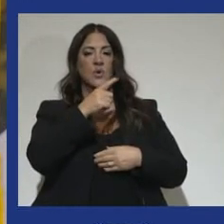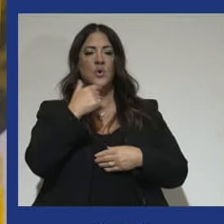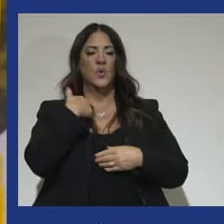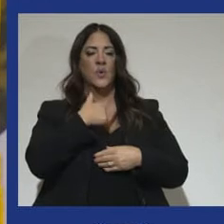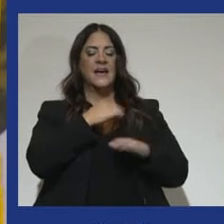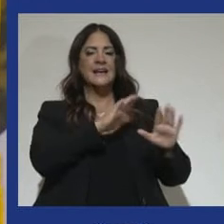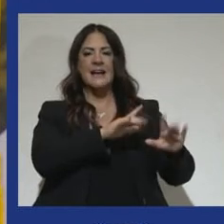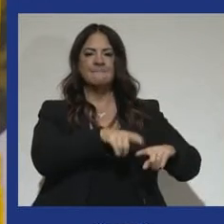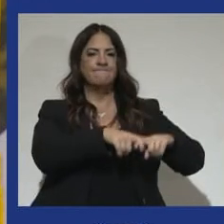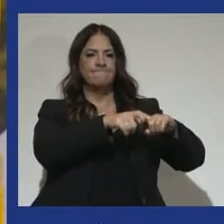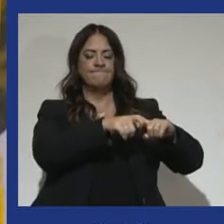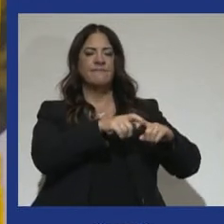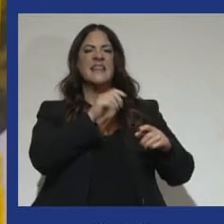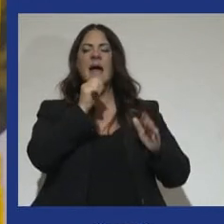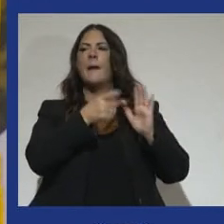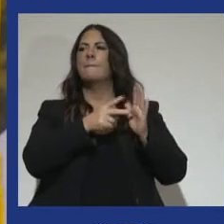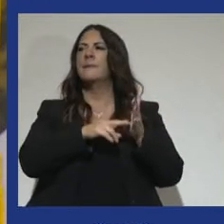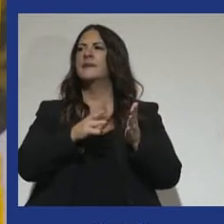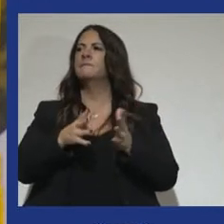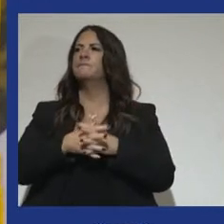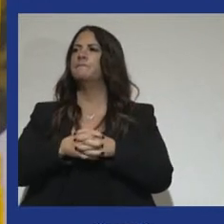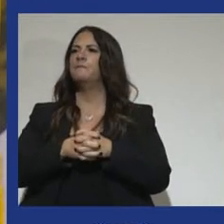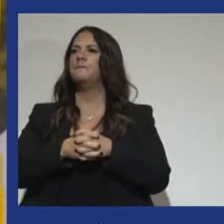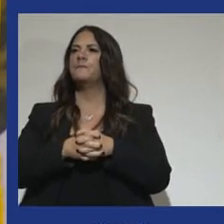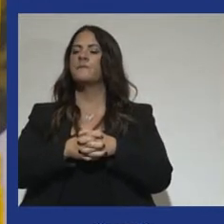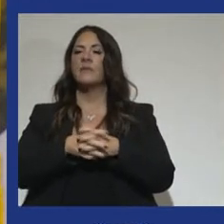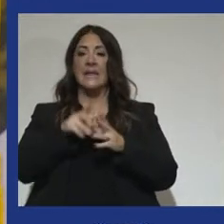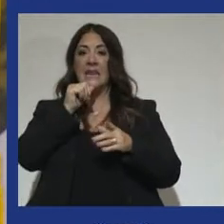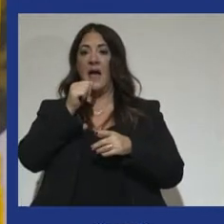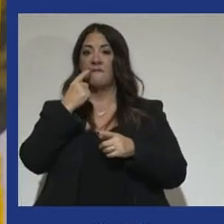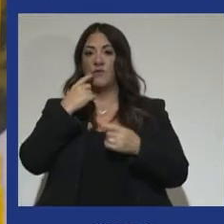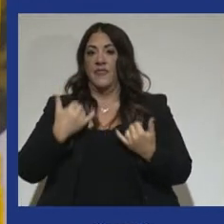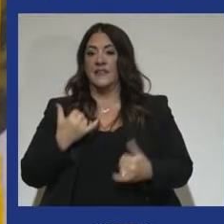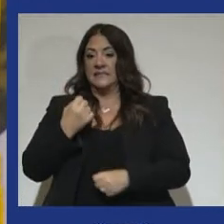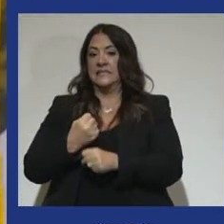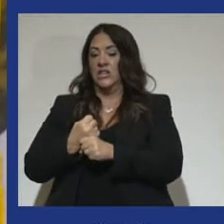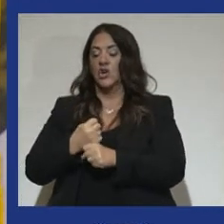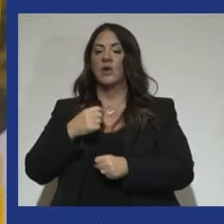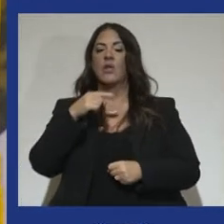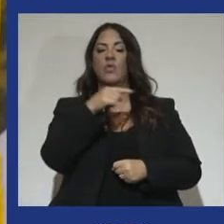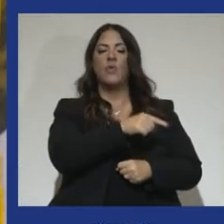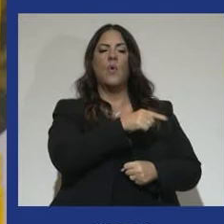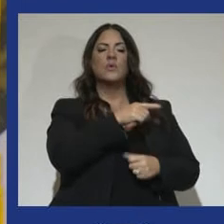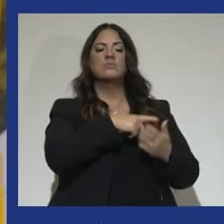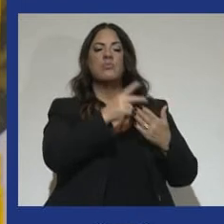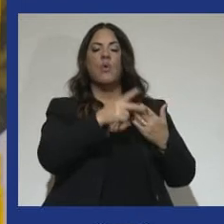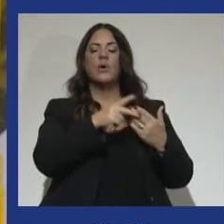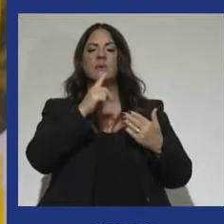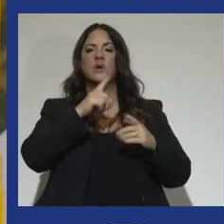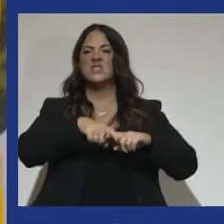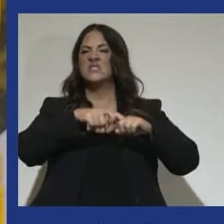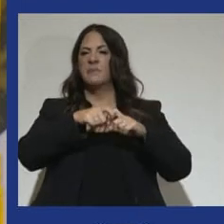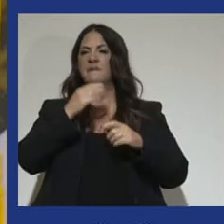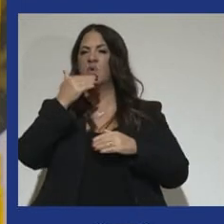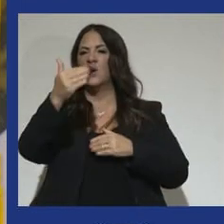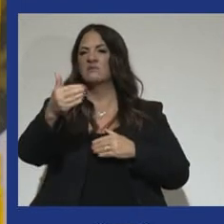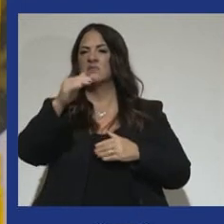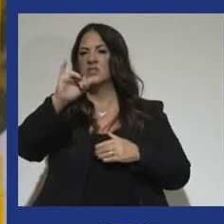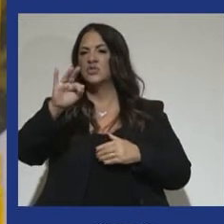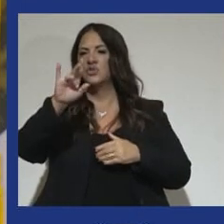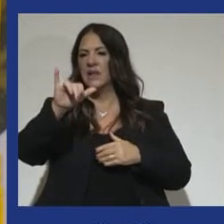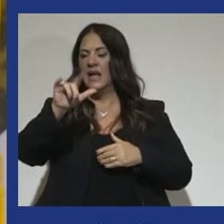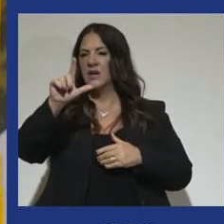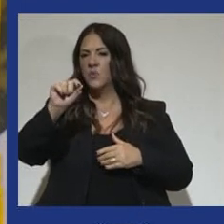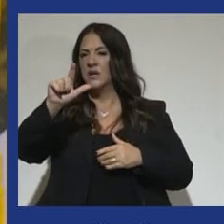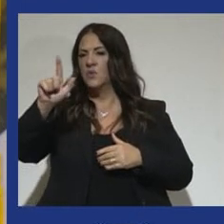estábamos suspendiendo y no fueron suspendidos en el año fiscal actual sino que comenzando